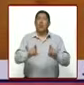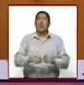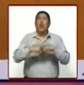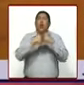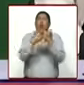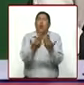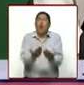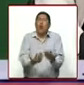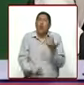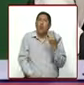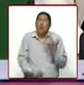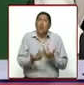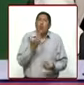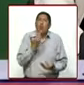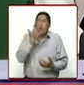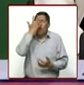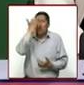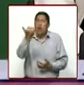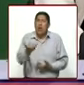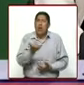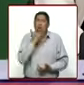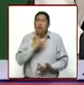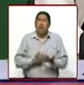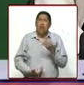fuego? ¿Tenemos una idea?